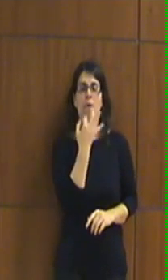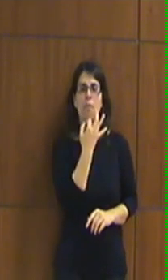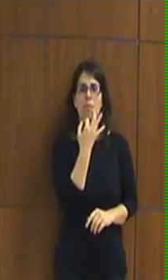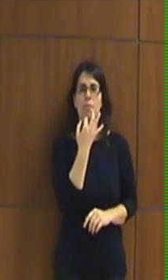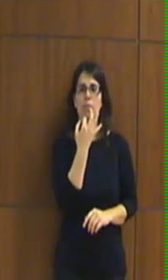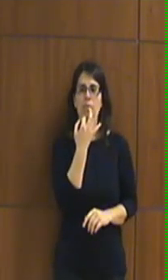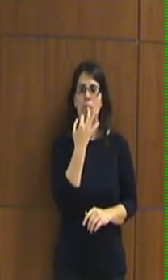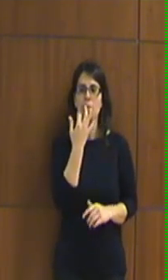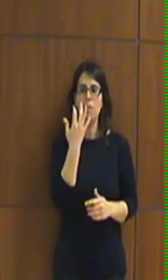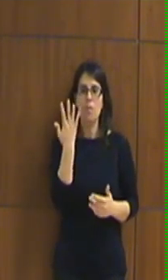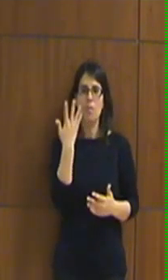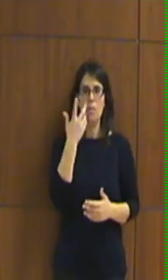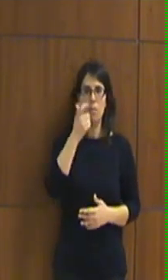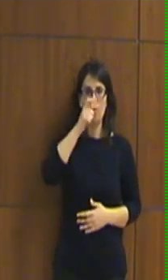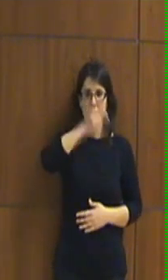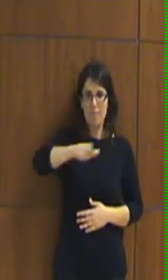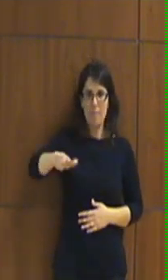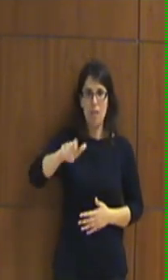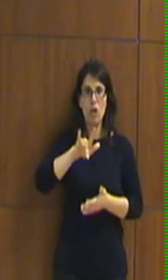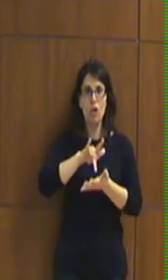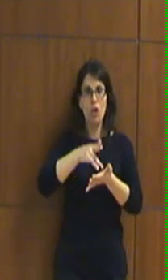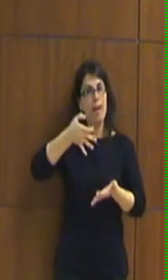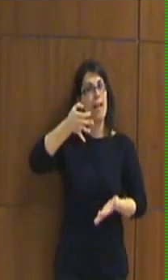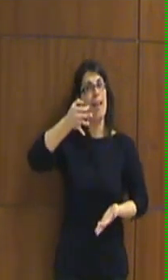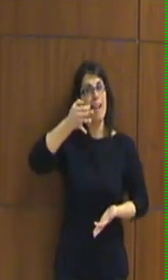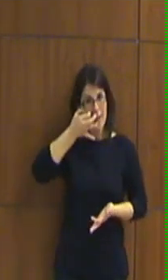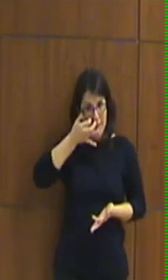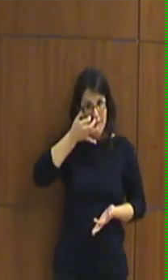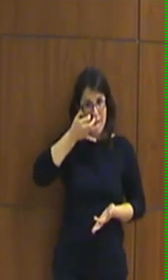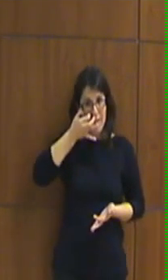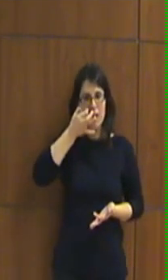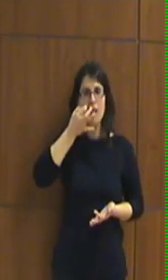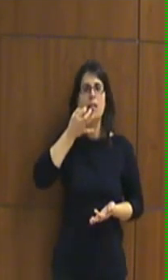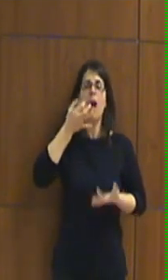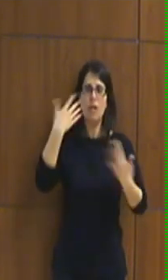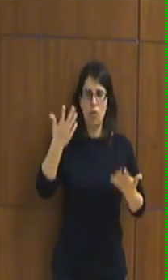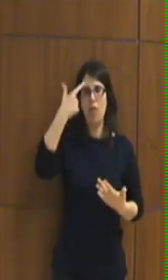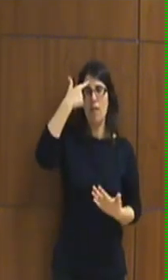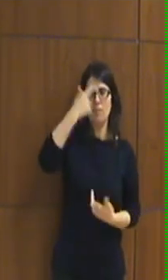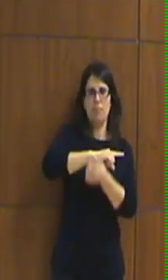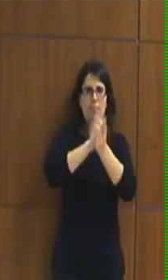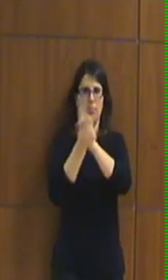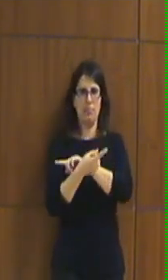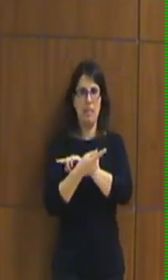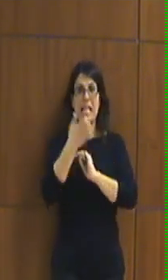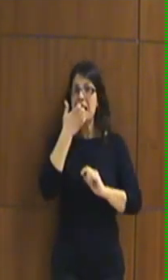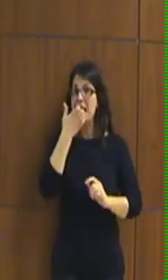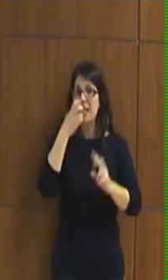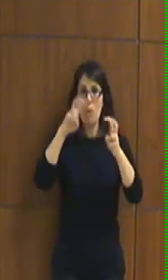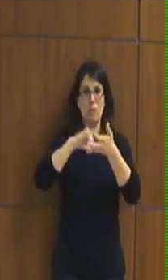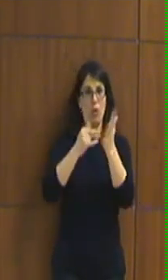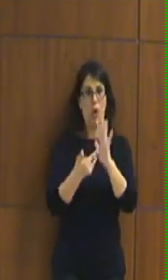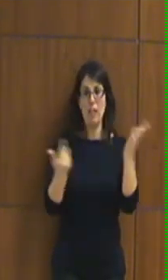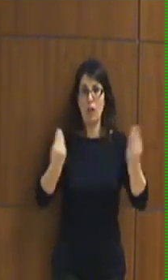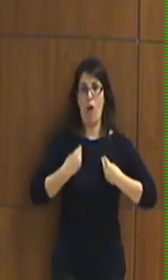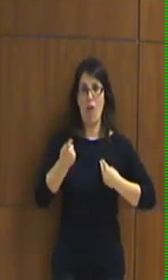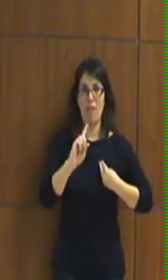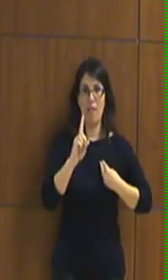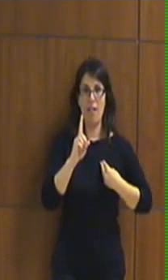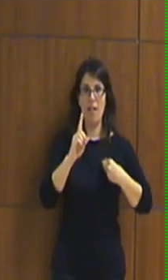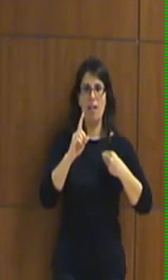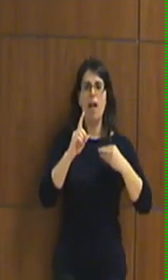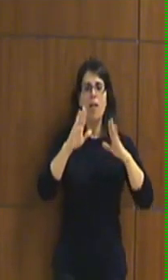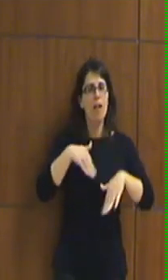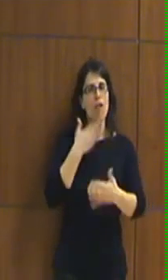hasta que el ciudadano no viva esa necesidad con las nuevas tecnologías, yo creo que no lo va a demandar también, ¿no? Yo creo que tiene que haber